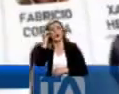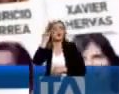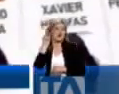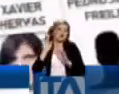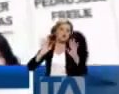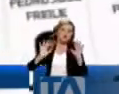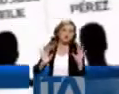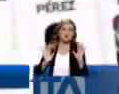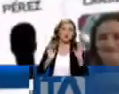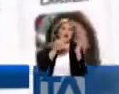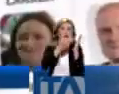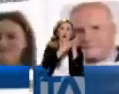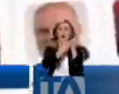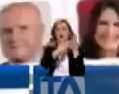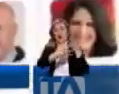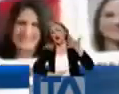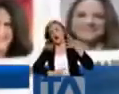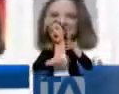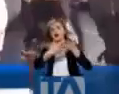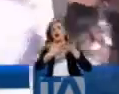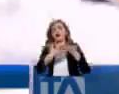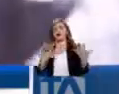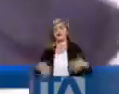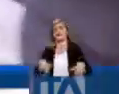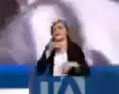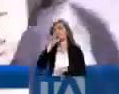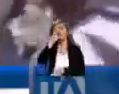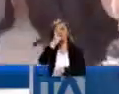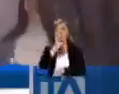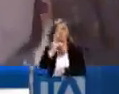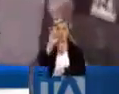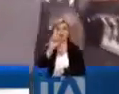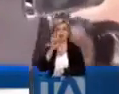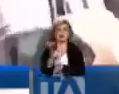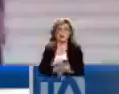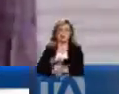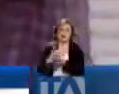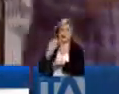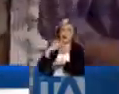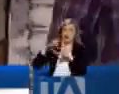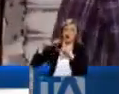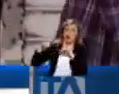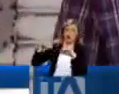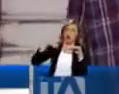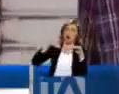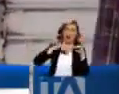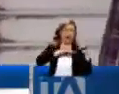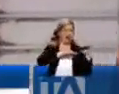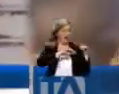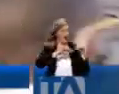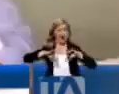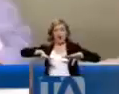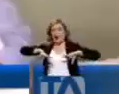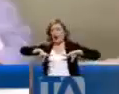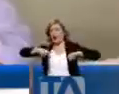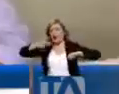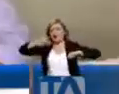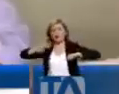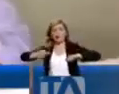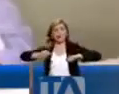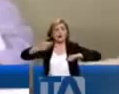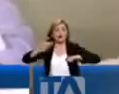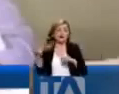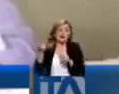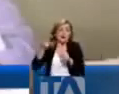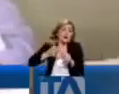que la larga lista de precandidatos es incluso ofensiva para un país que mira con estupor los escándalos de corrupción casi diarios, en los que se